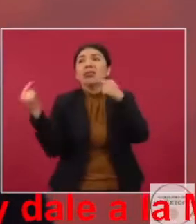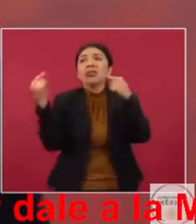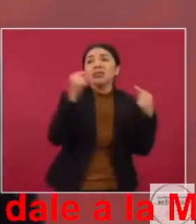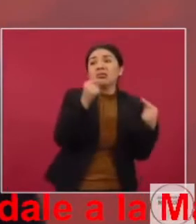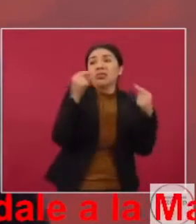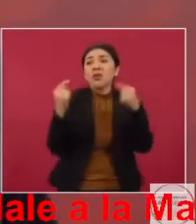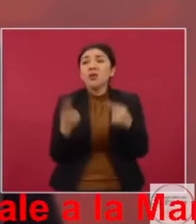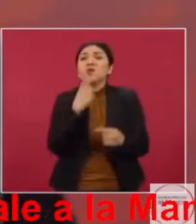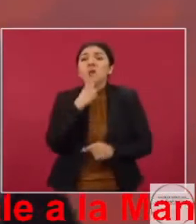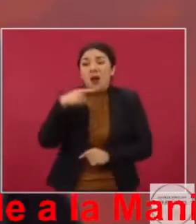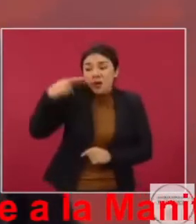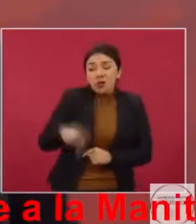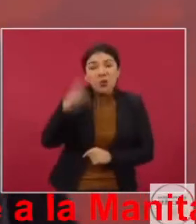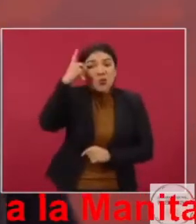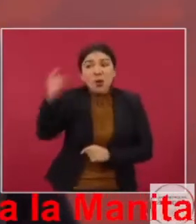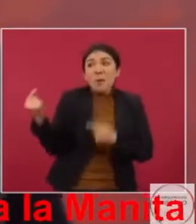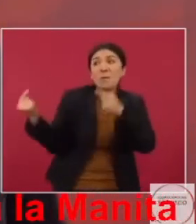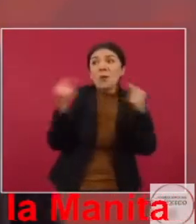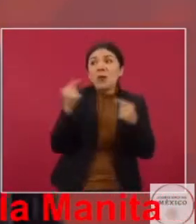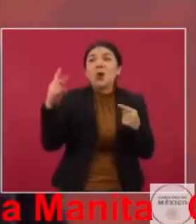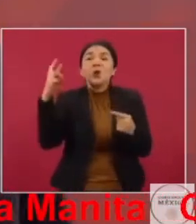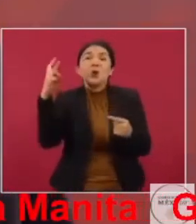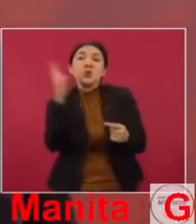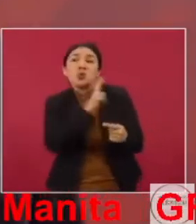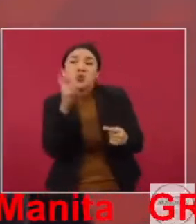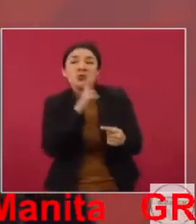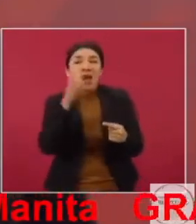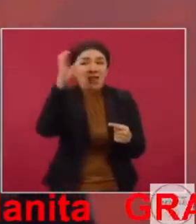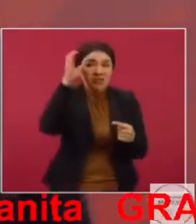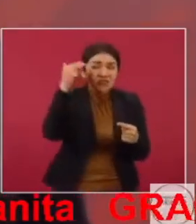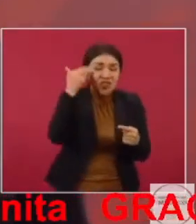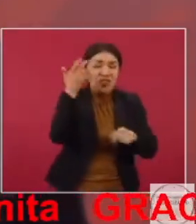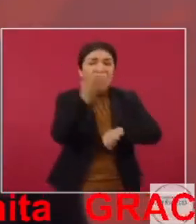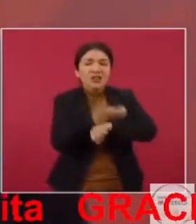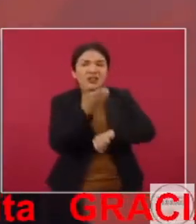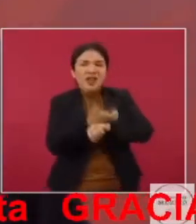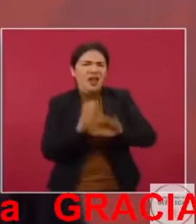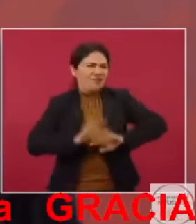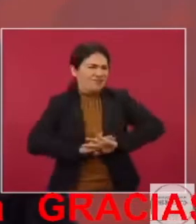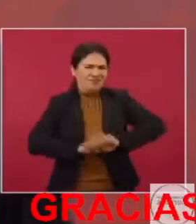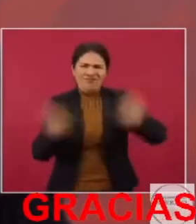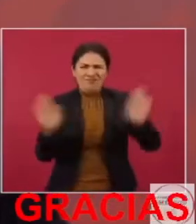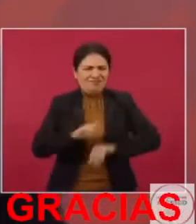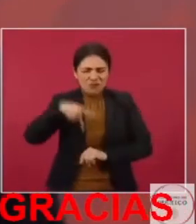ni rusia ni china ni estados unidos-méxico